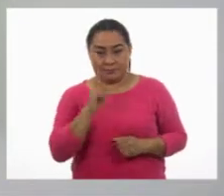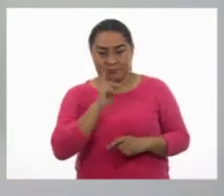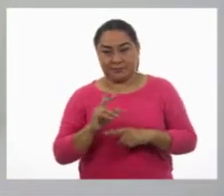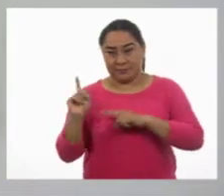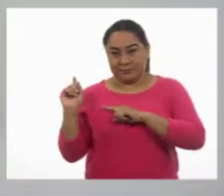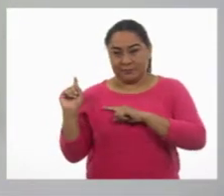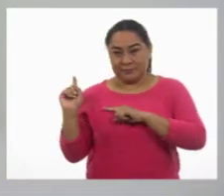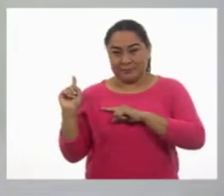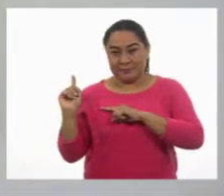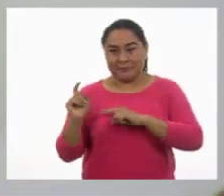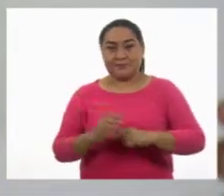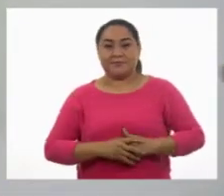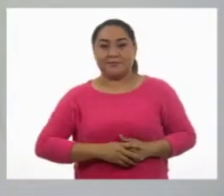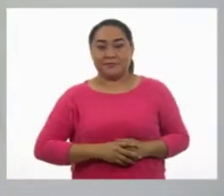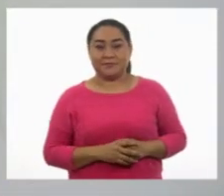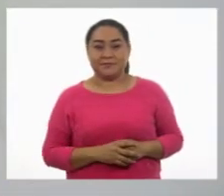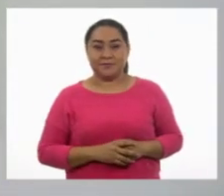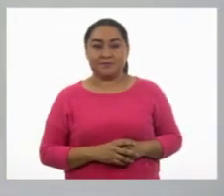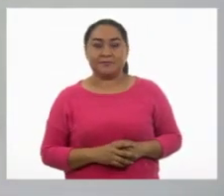Nican Laxale,